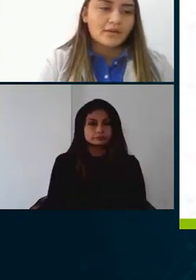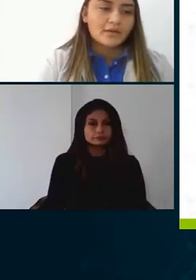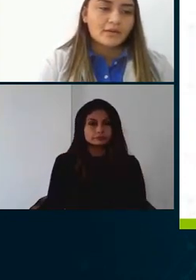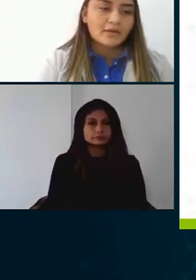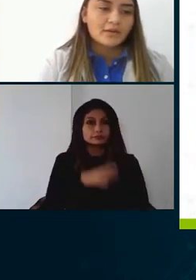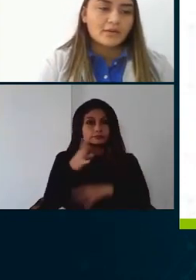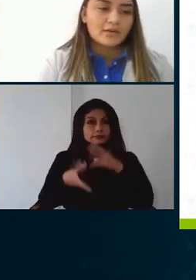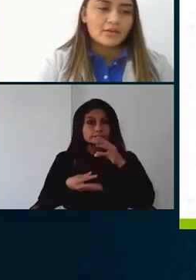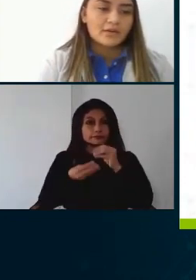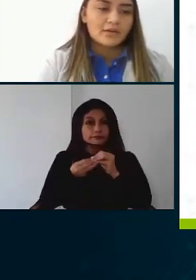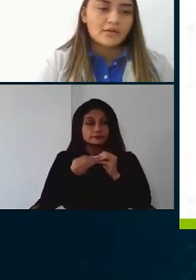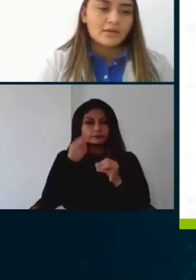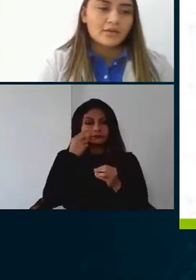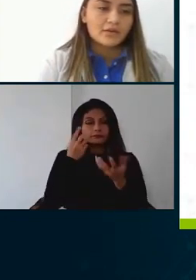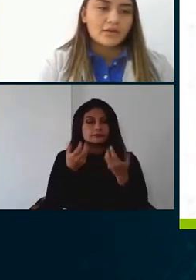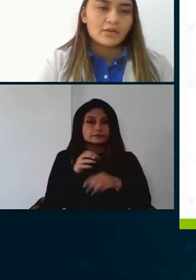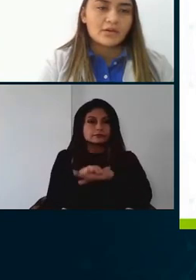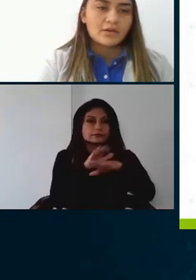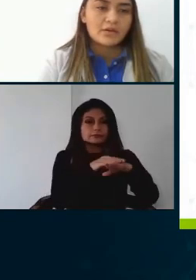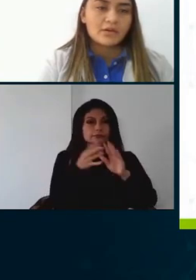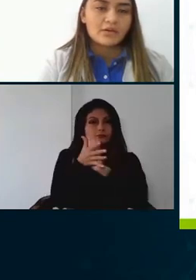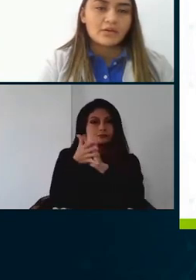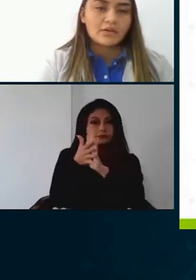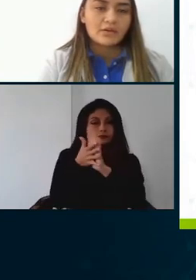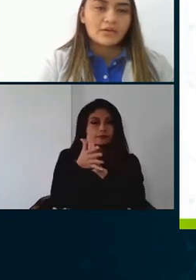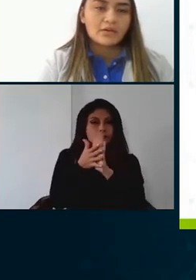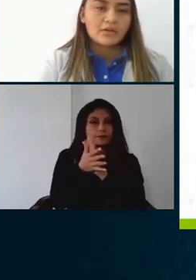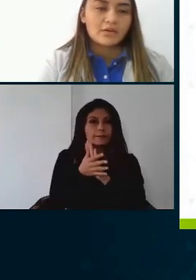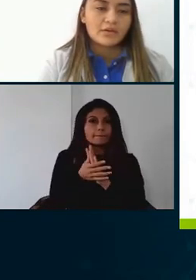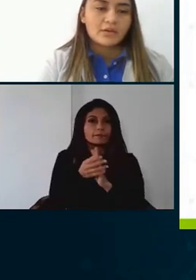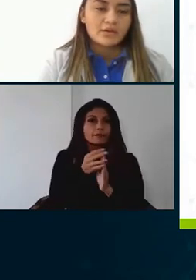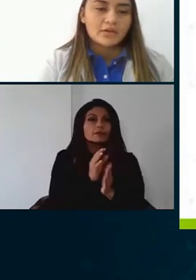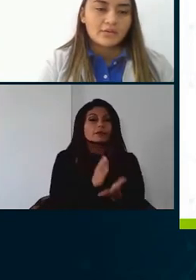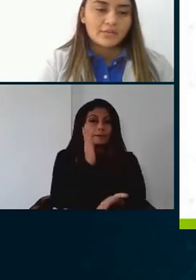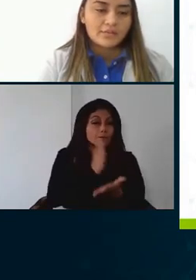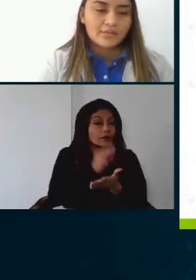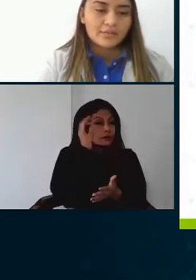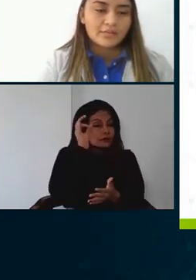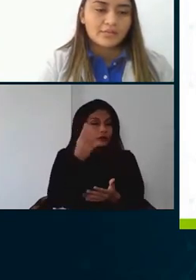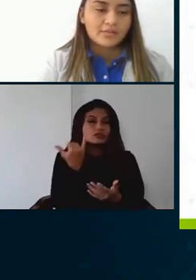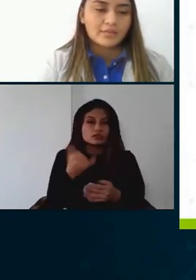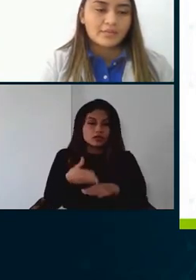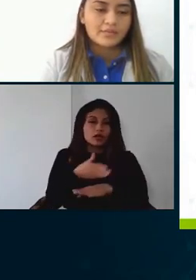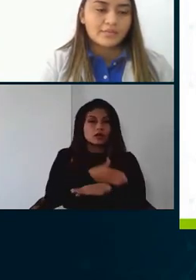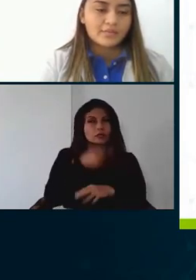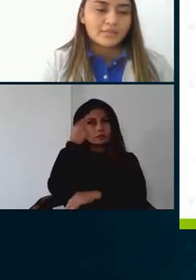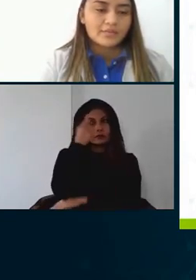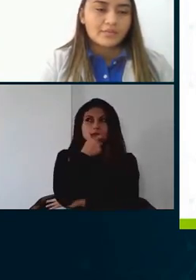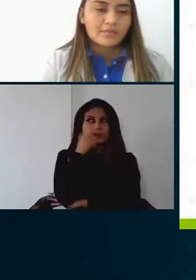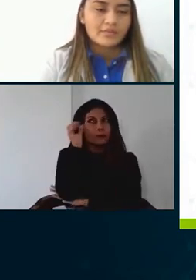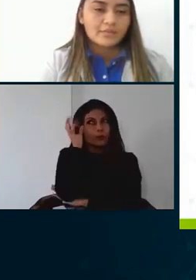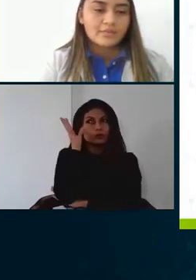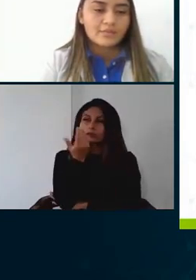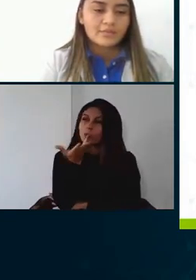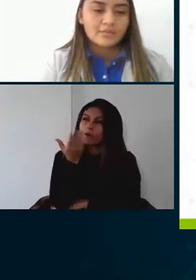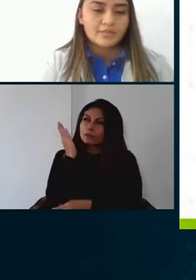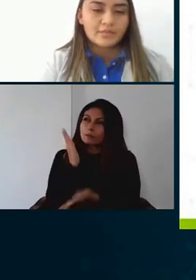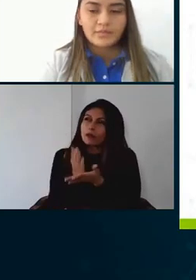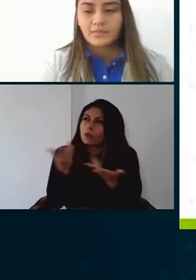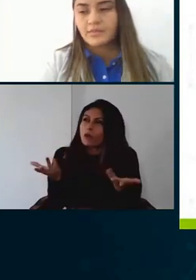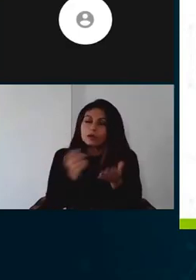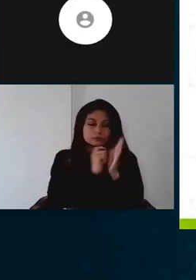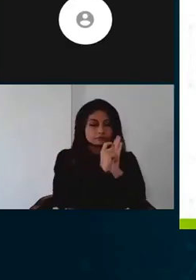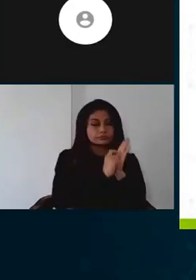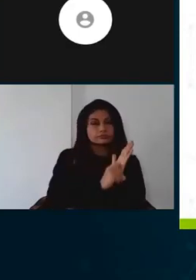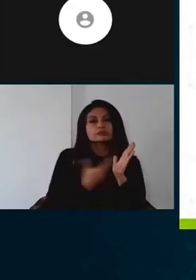Adicional, pues ya digamos, pues queríamos darles esta información de nuestra matriz, que también lo hemos contemplado. También quisiéramos hablarle